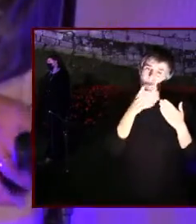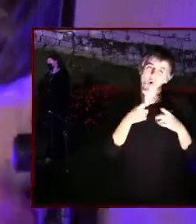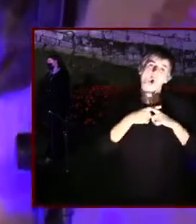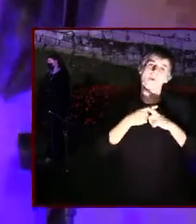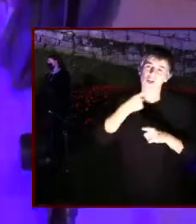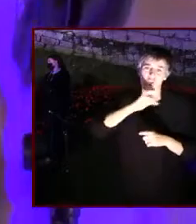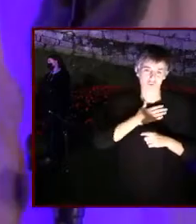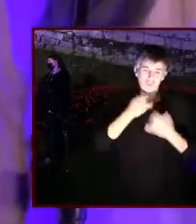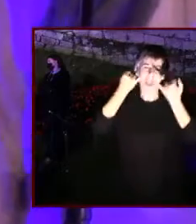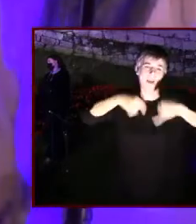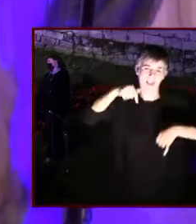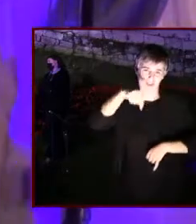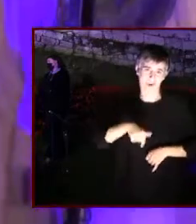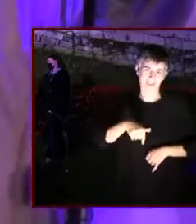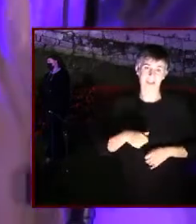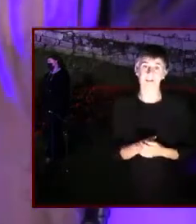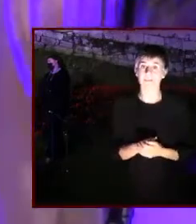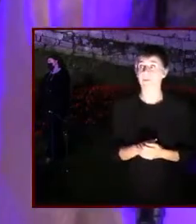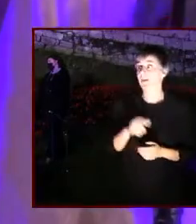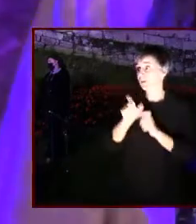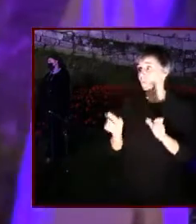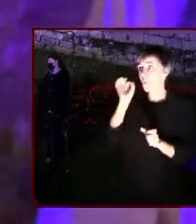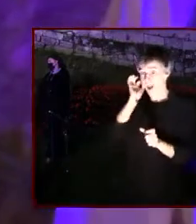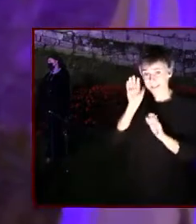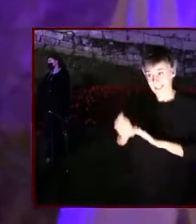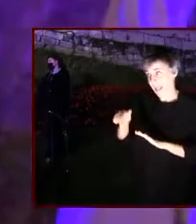este evento. E as rapazas que estades aquí,